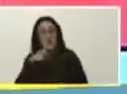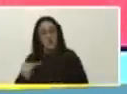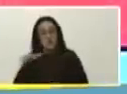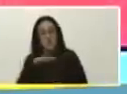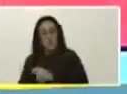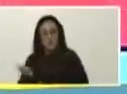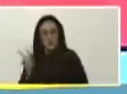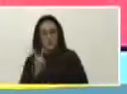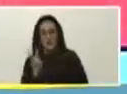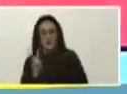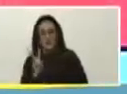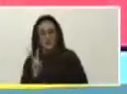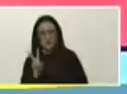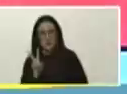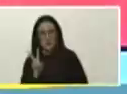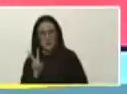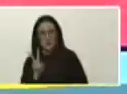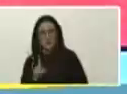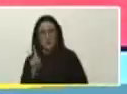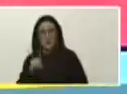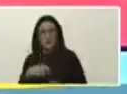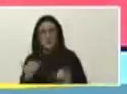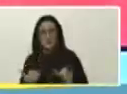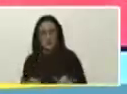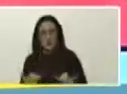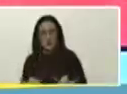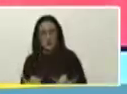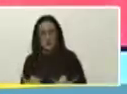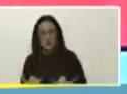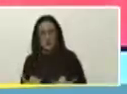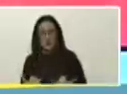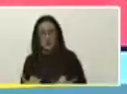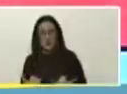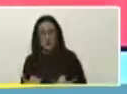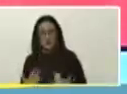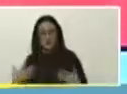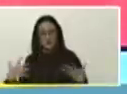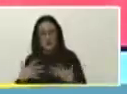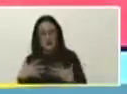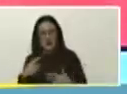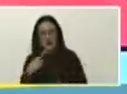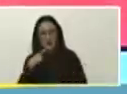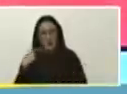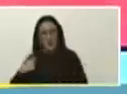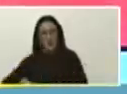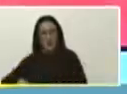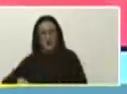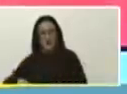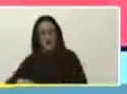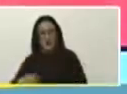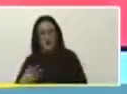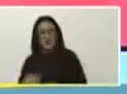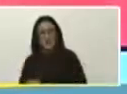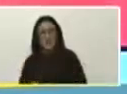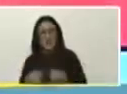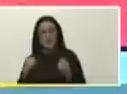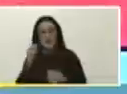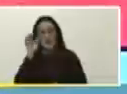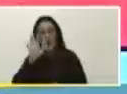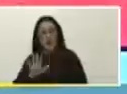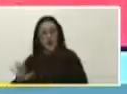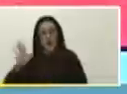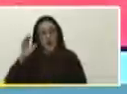de Venezuela, pero también hoy por hoy, luego de la guerra de Ucrania, le ha hecho un gran daño a